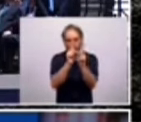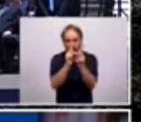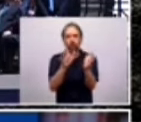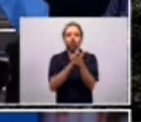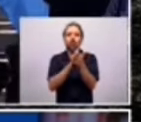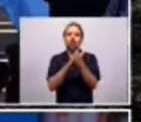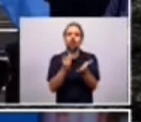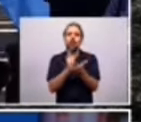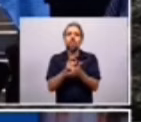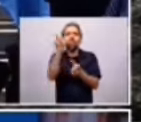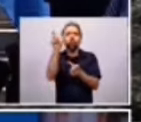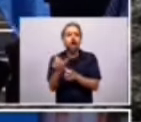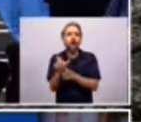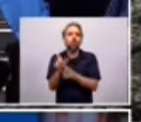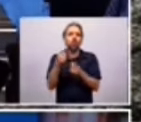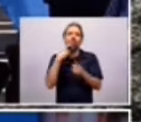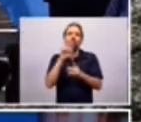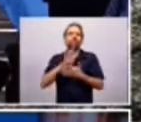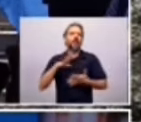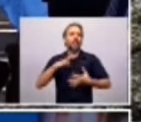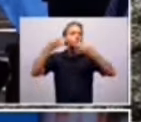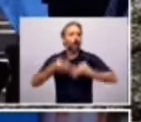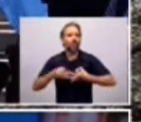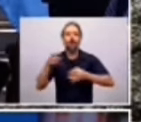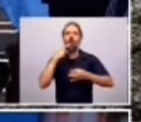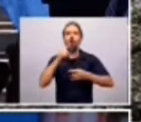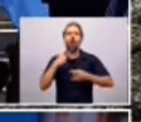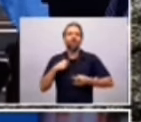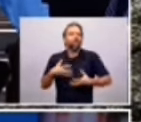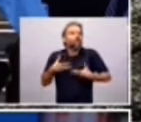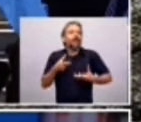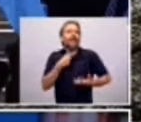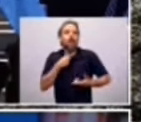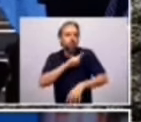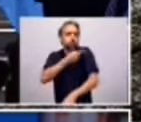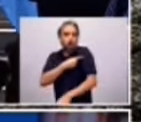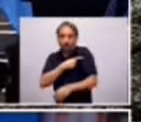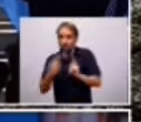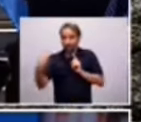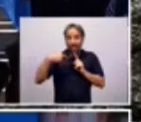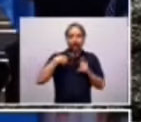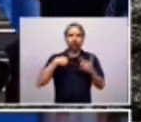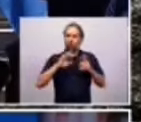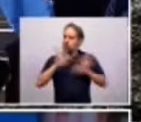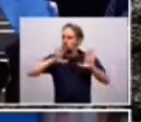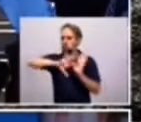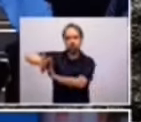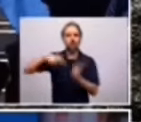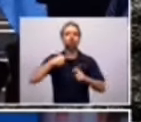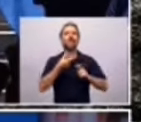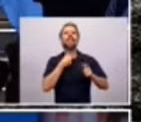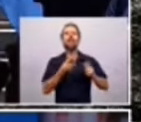Un orco. Bueno, entonces ahí está el tema. Bueno, es que el problema lo estamos teniendo nosotros, Fer, me parece. Es que la noción, desde mi punto de vista,